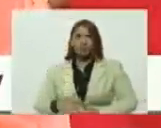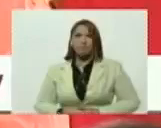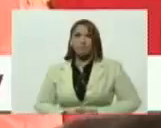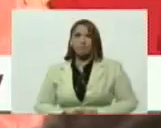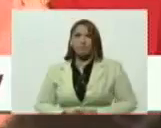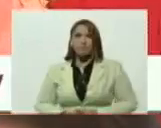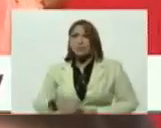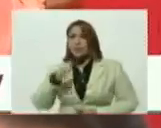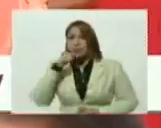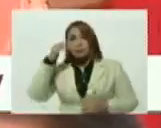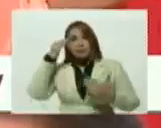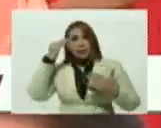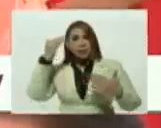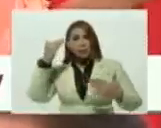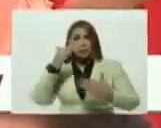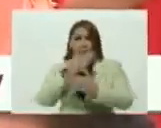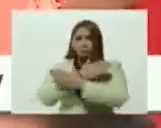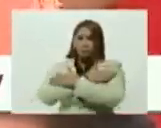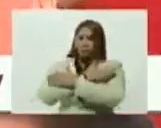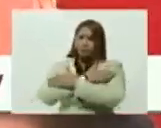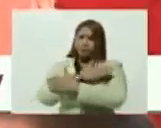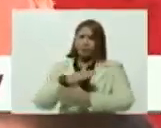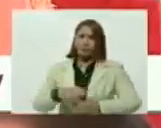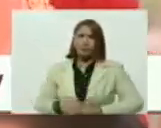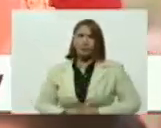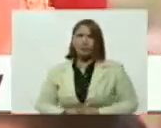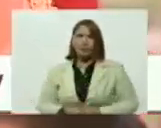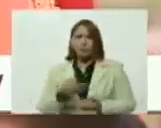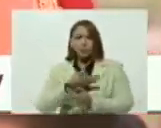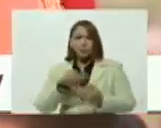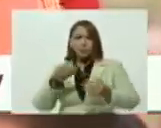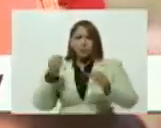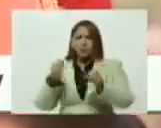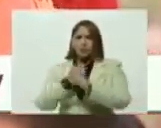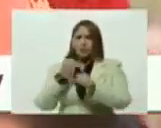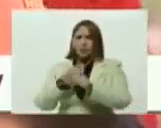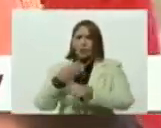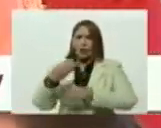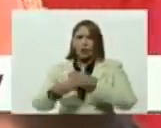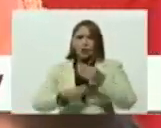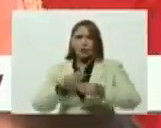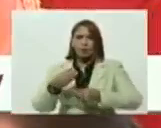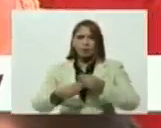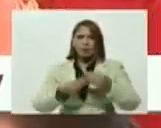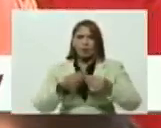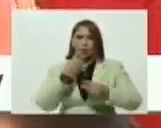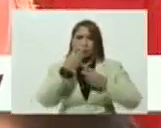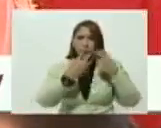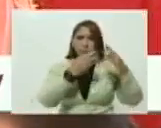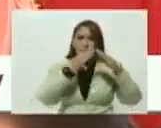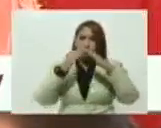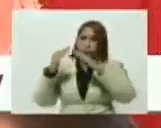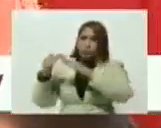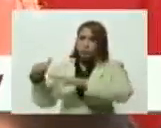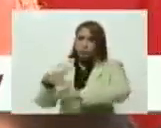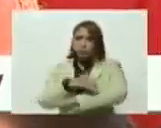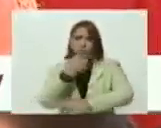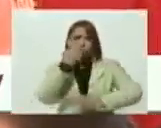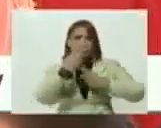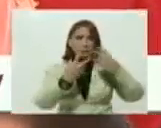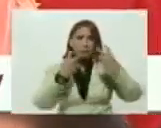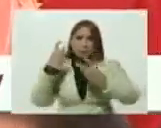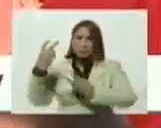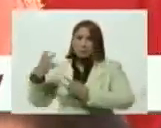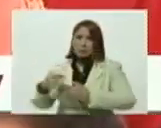a quien saludo y felicito por el extraordinario trabajo que se está haciendo casa a casa, calle a calle, desde